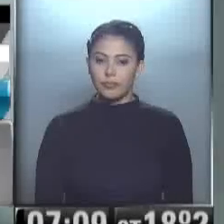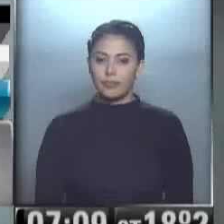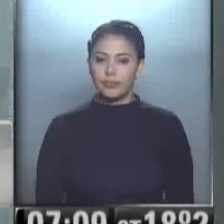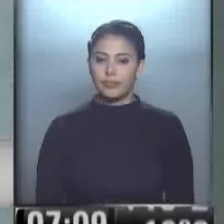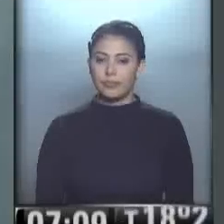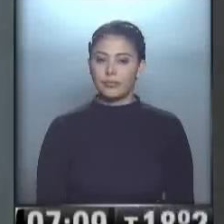extorsión